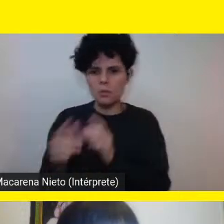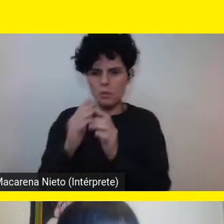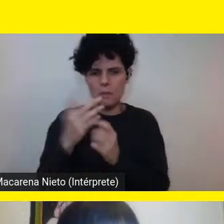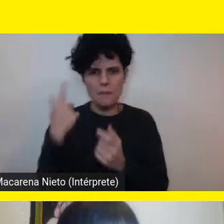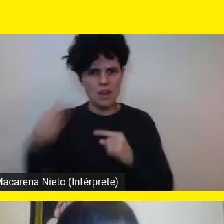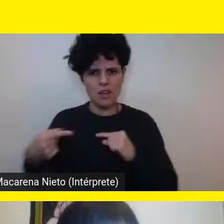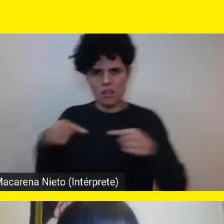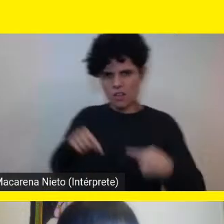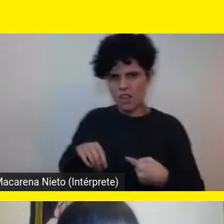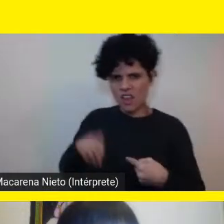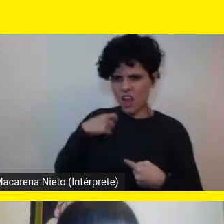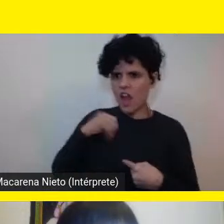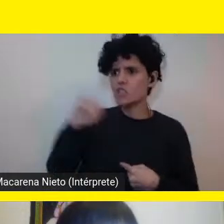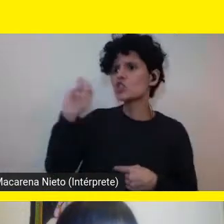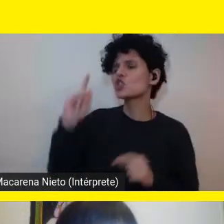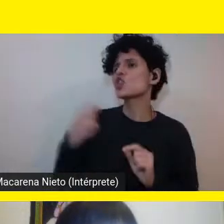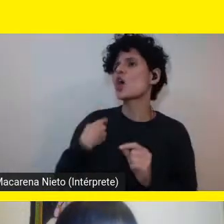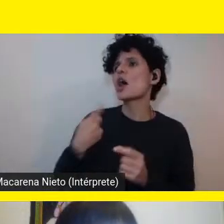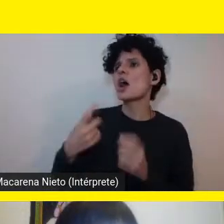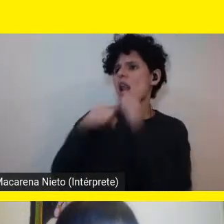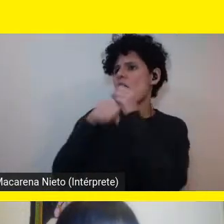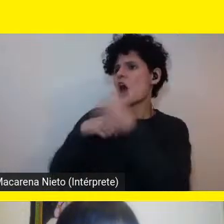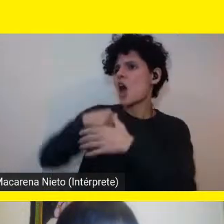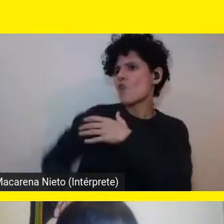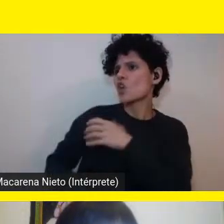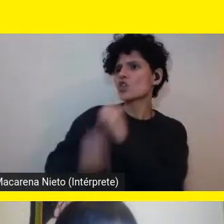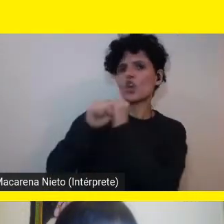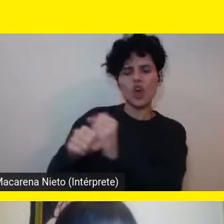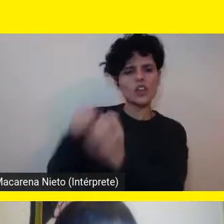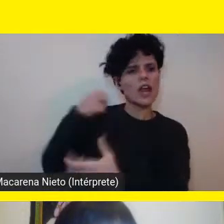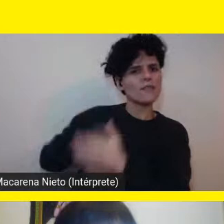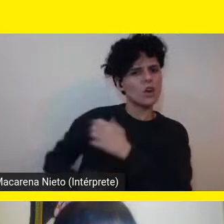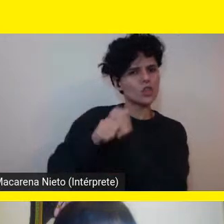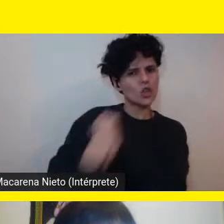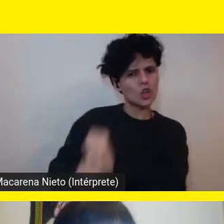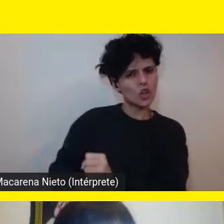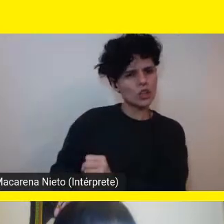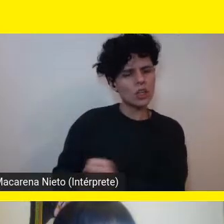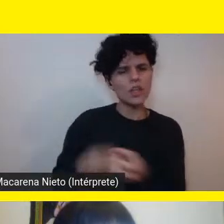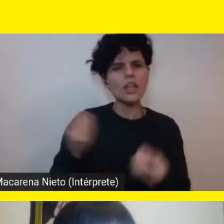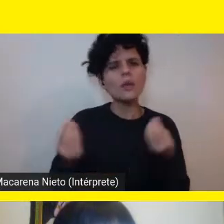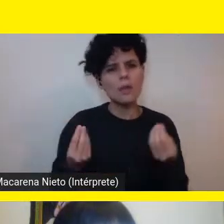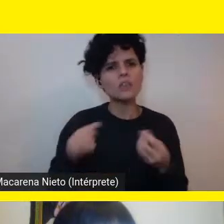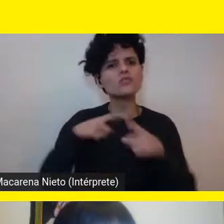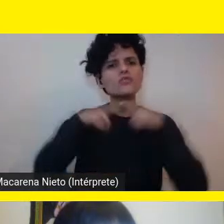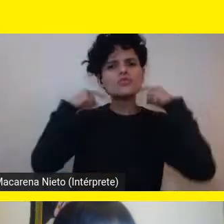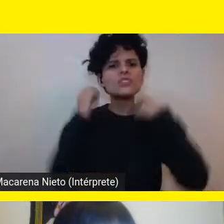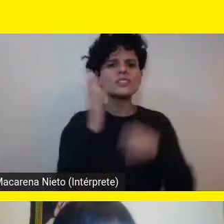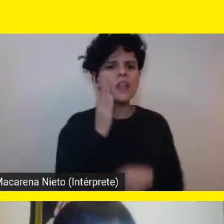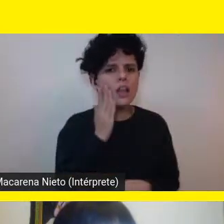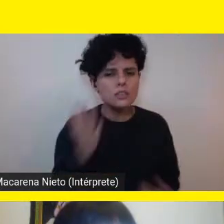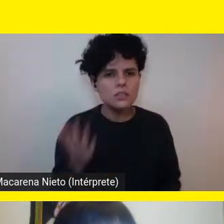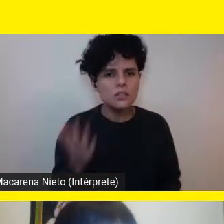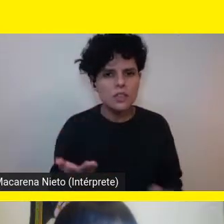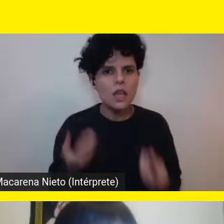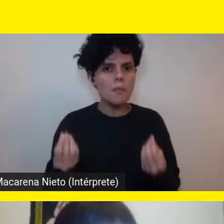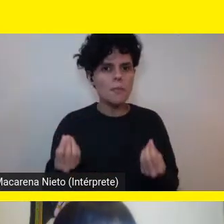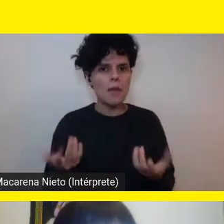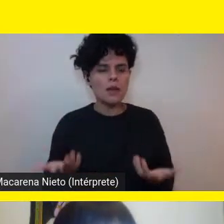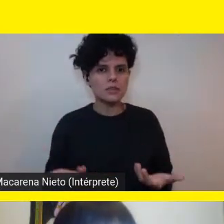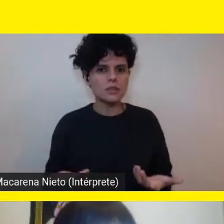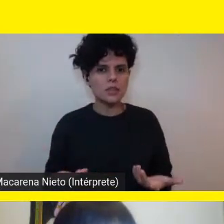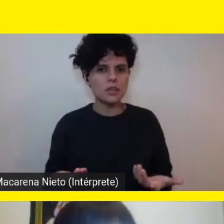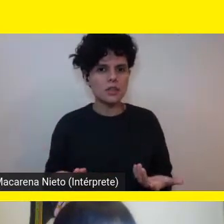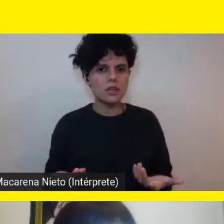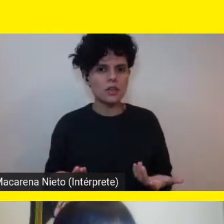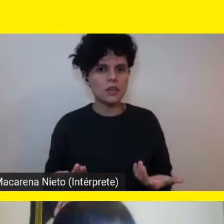respecto de el aborto forzado en tortura, lo que estás haciendo es lisa y llanamente haciéndote parte y